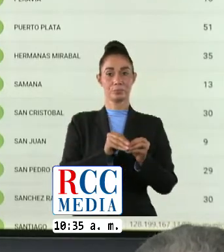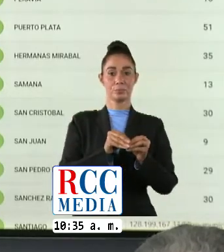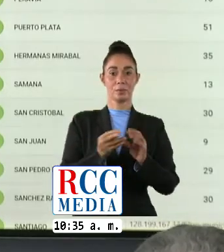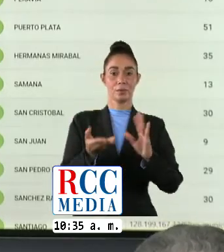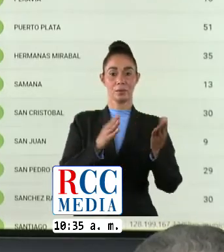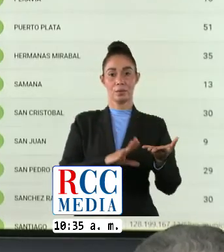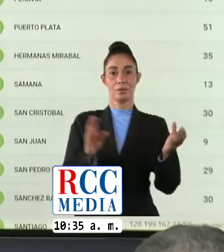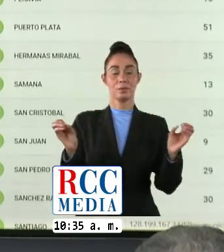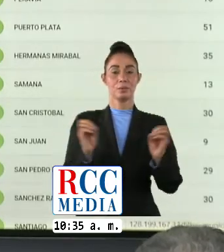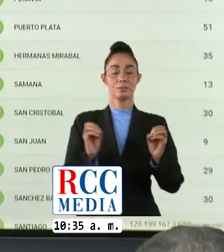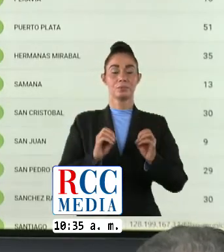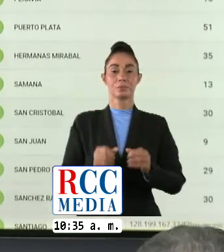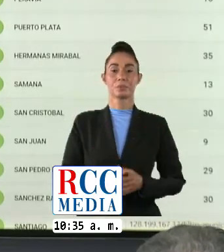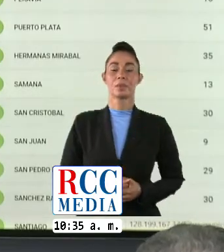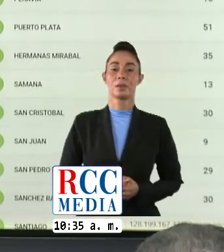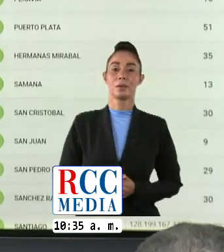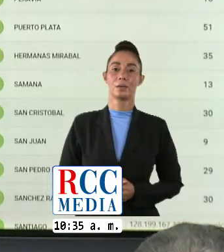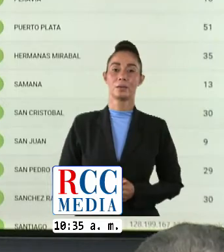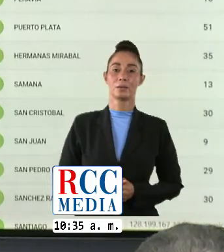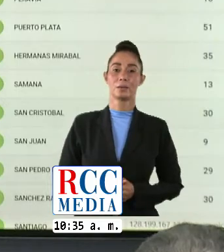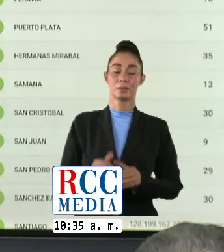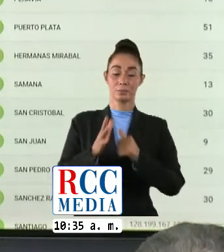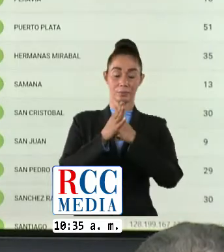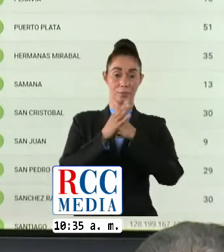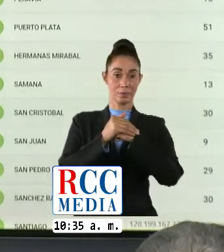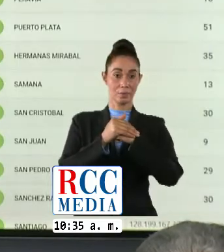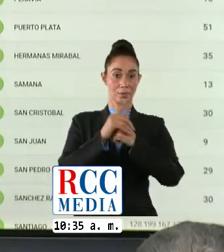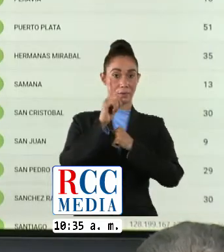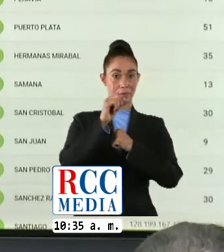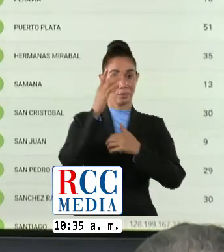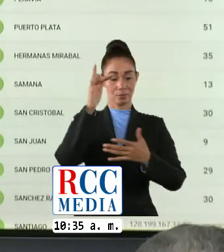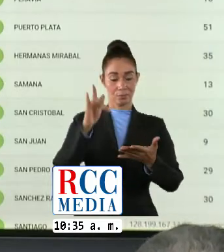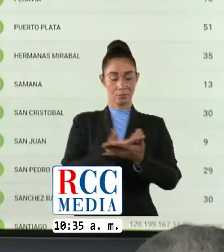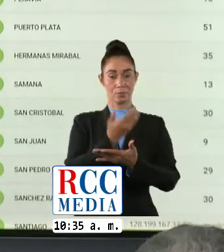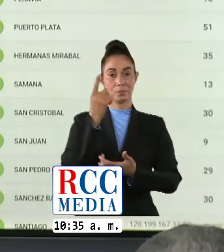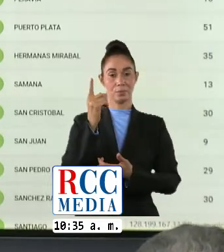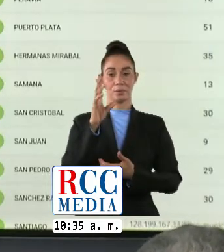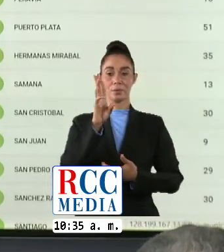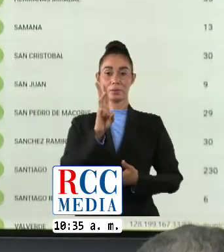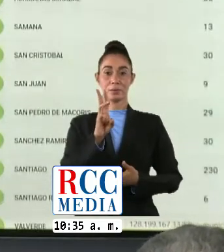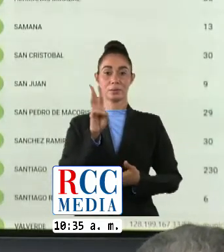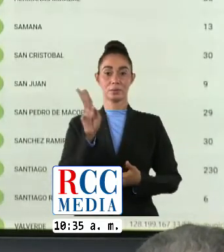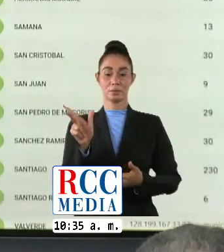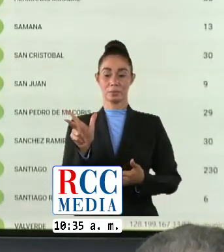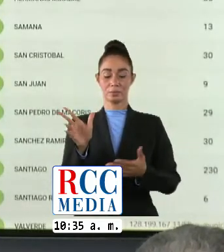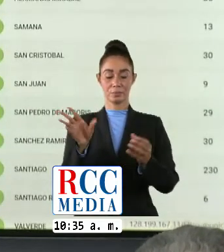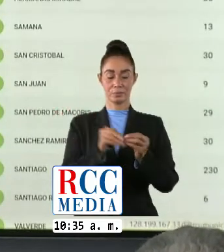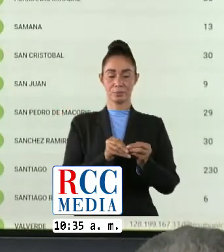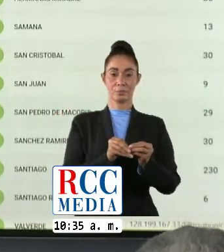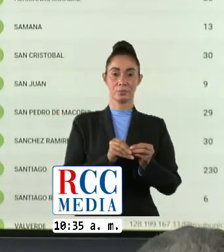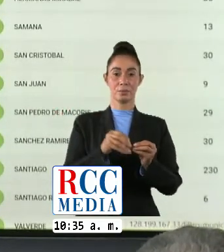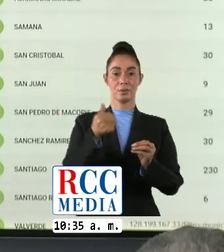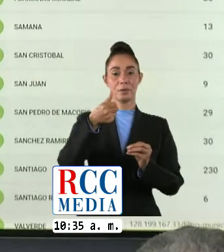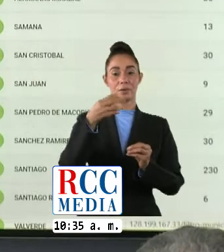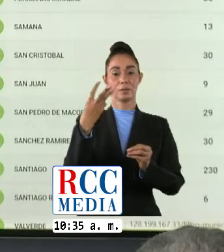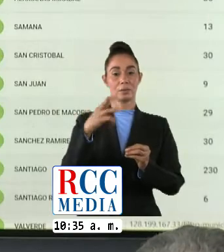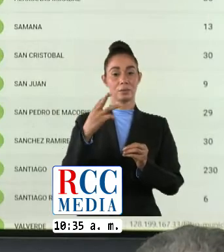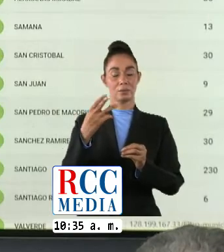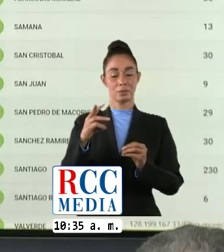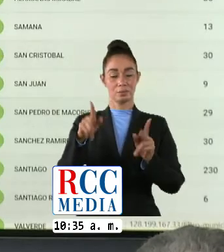0 fallecimientos. Peravia, 1 caso nuevo, 63 acumulados,